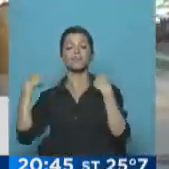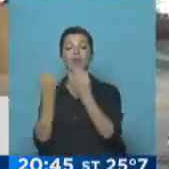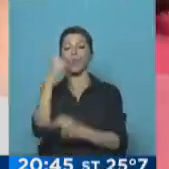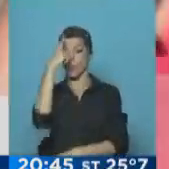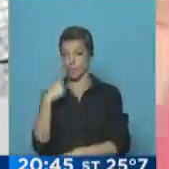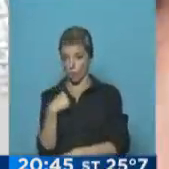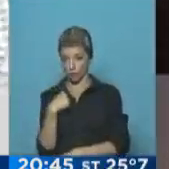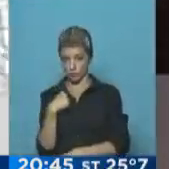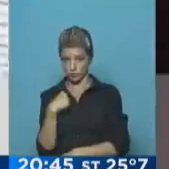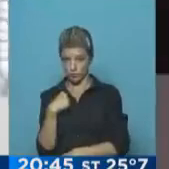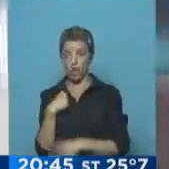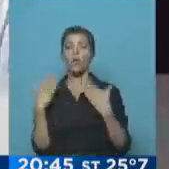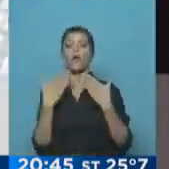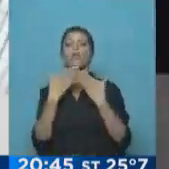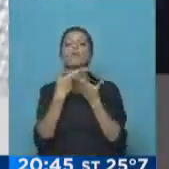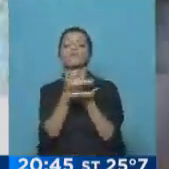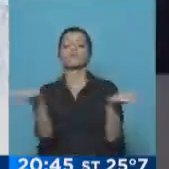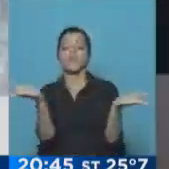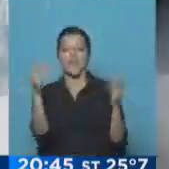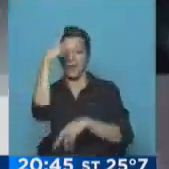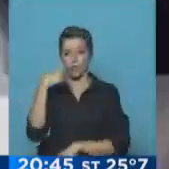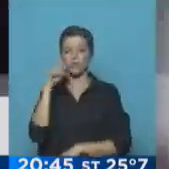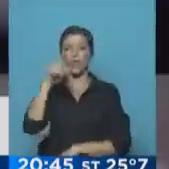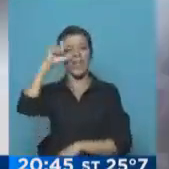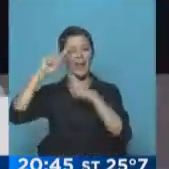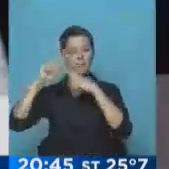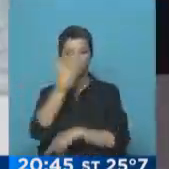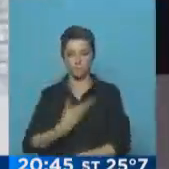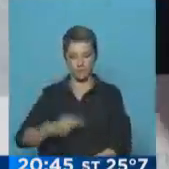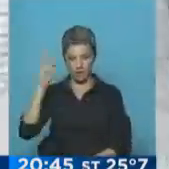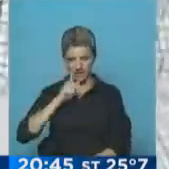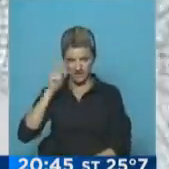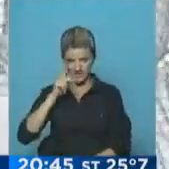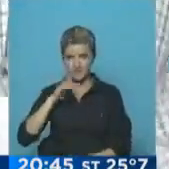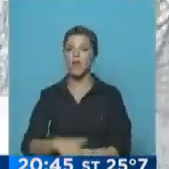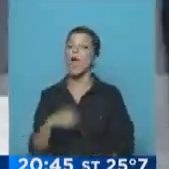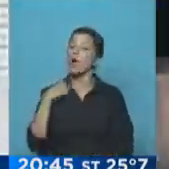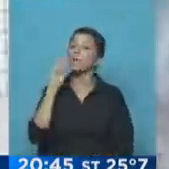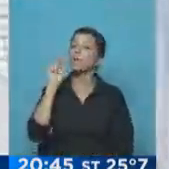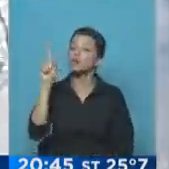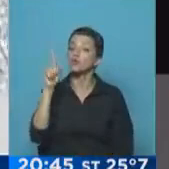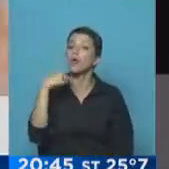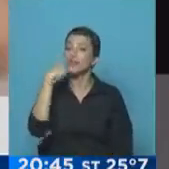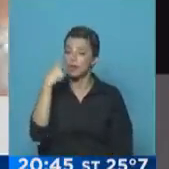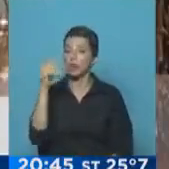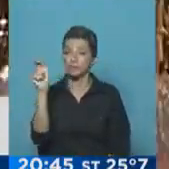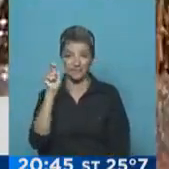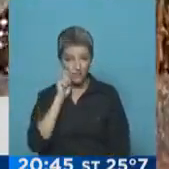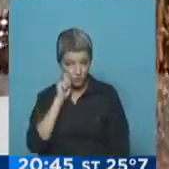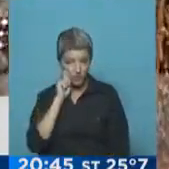Bustos tras inaugurar el busto de Néstor Kirchner, saludada en este momento por su hijo Máximo Kirchner,